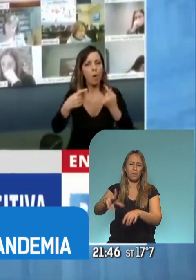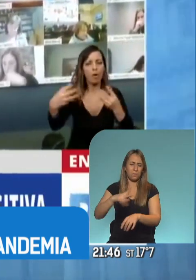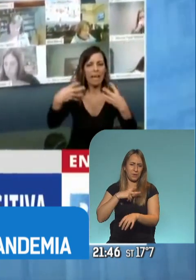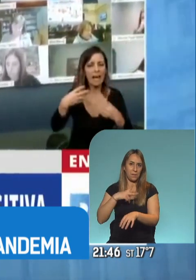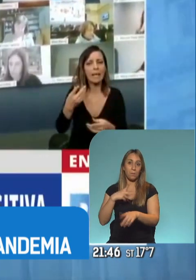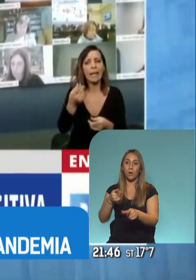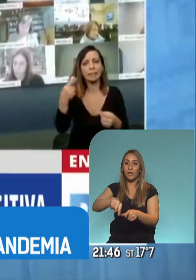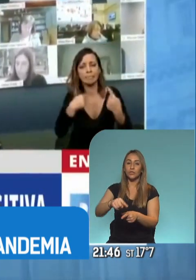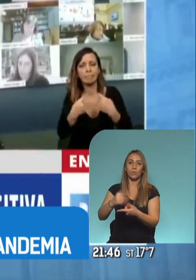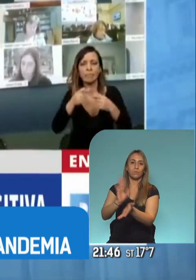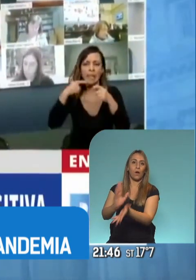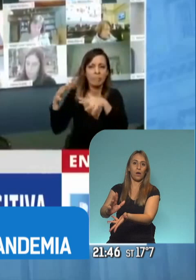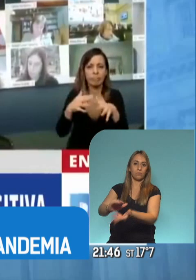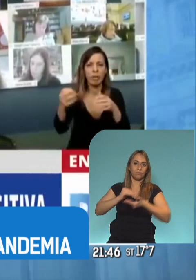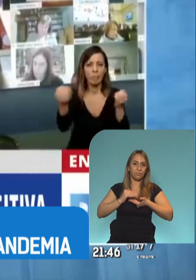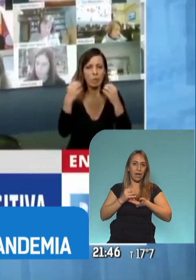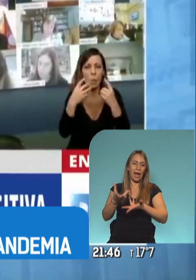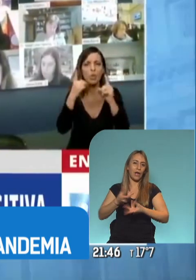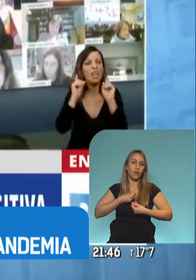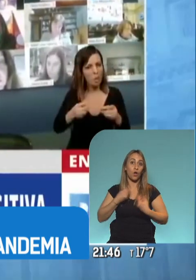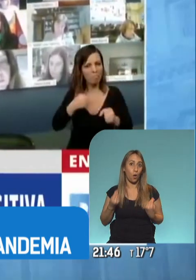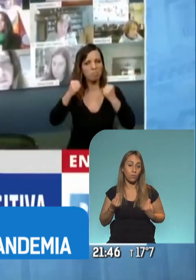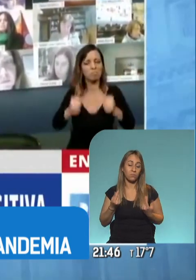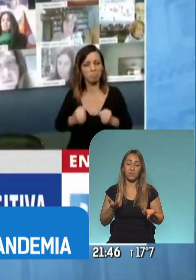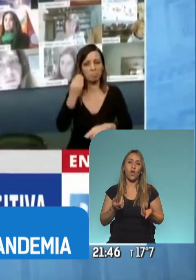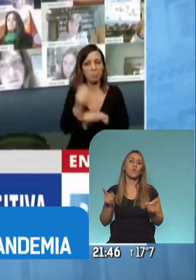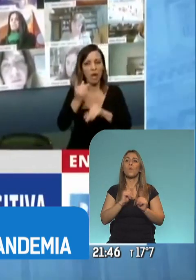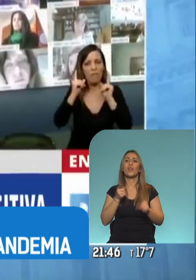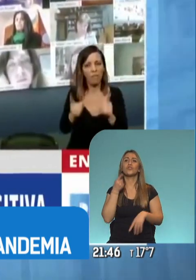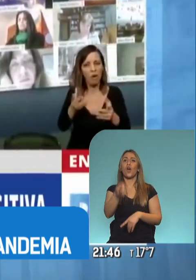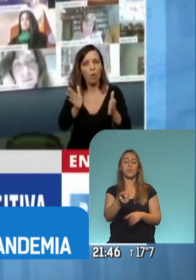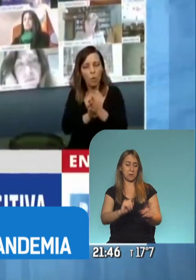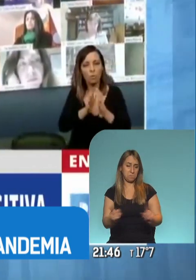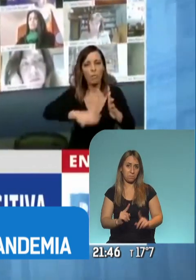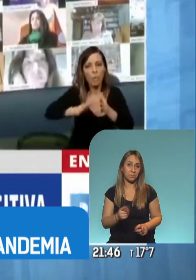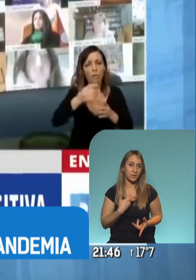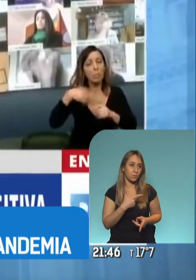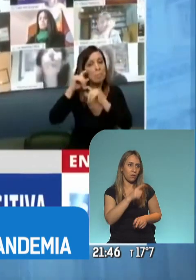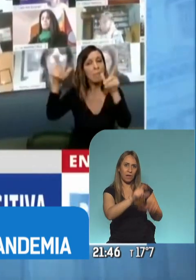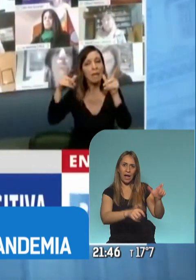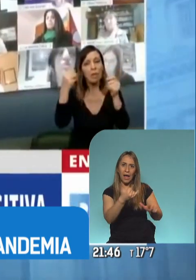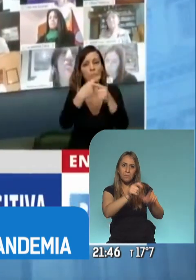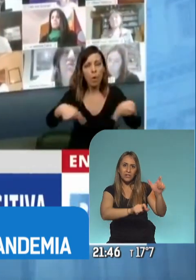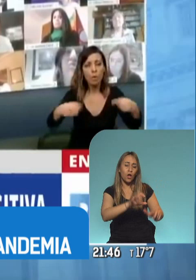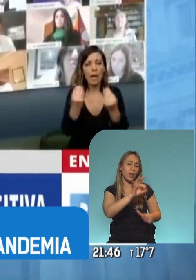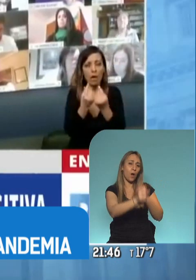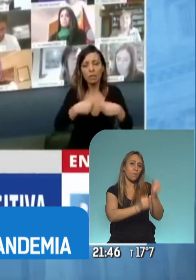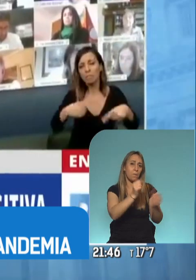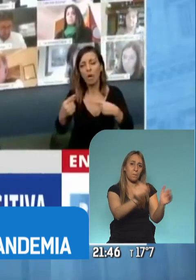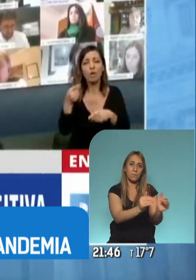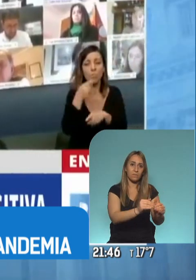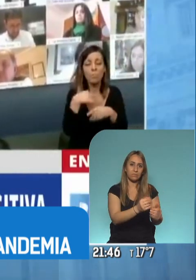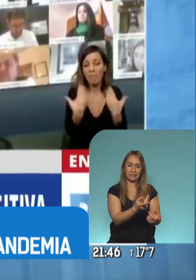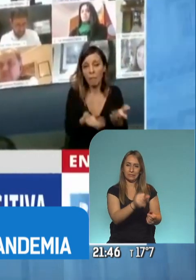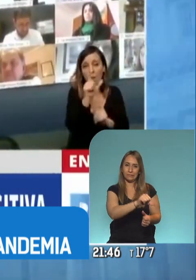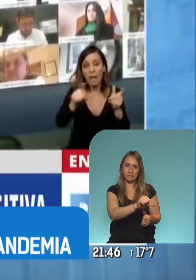porque en definitiva es ayudar al que menos tiene en un momento muy difícil. Y no a ninguno